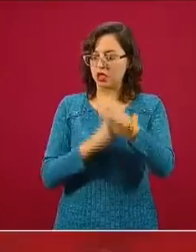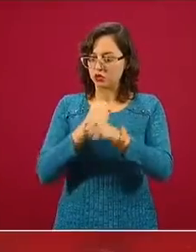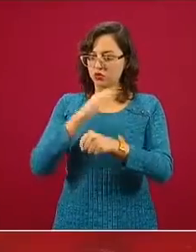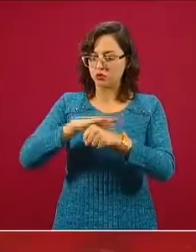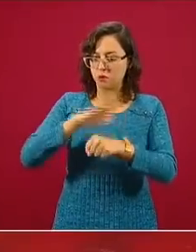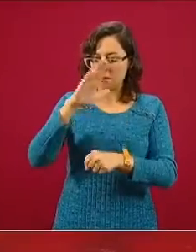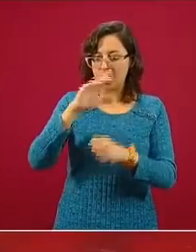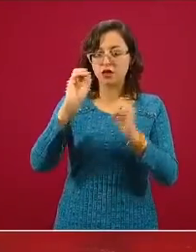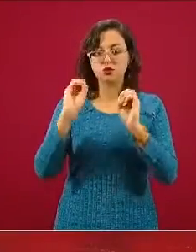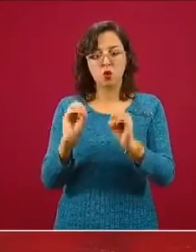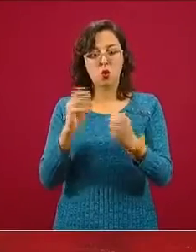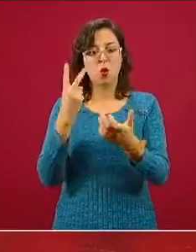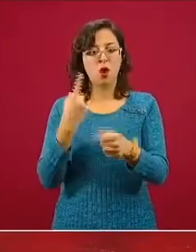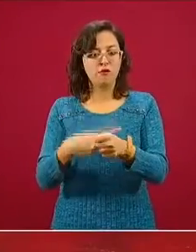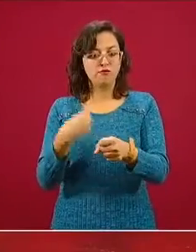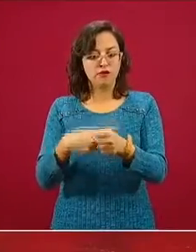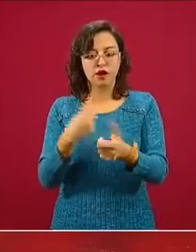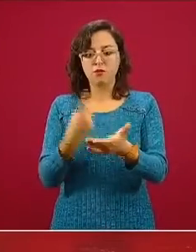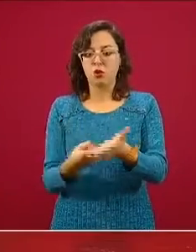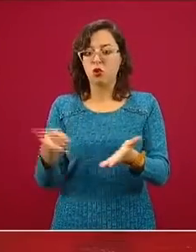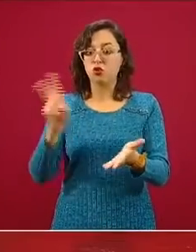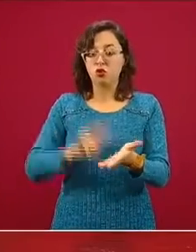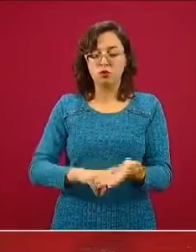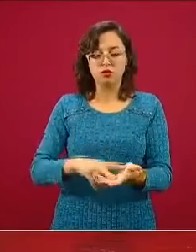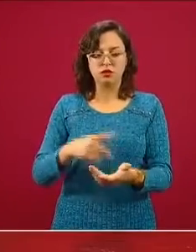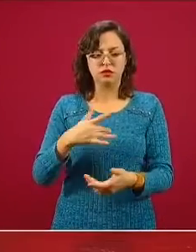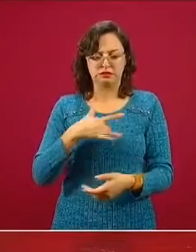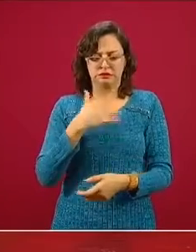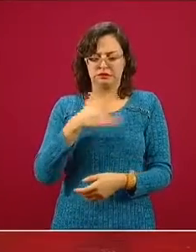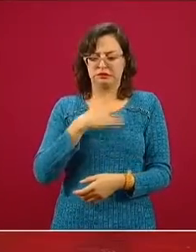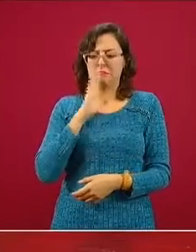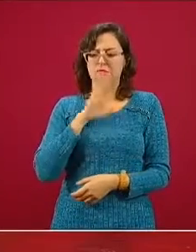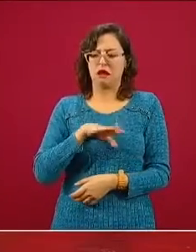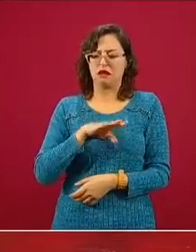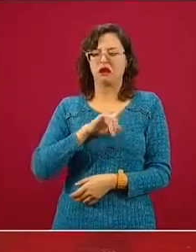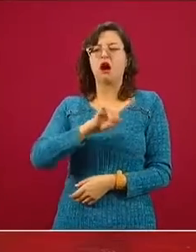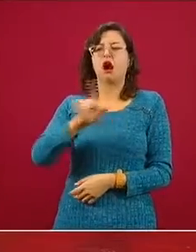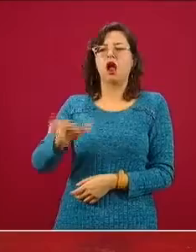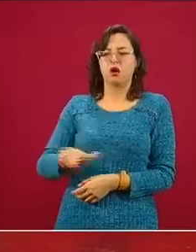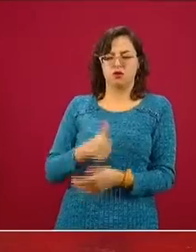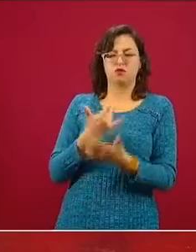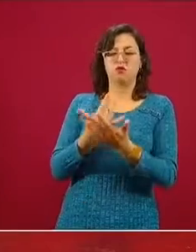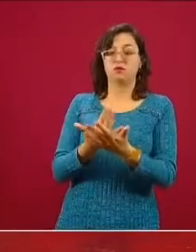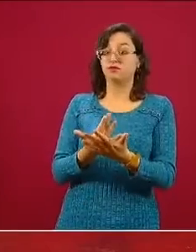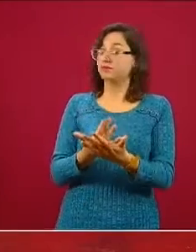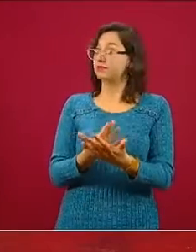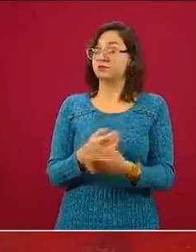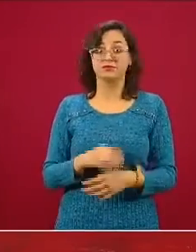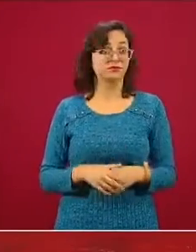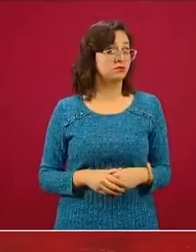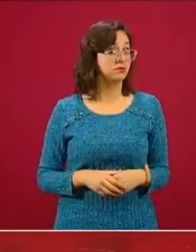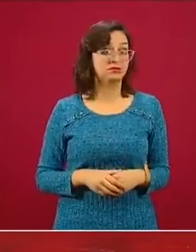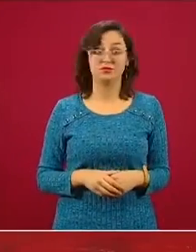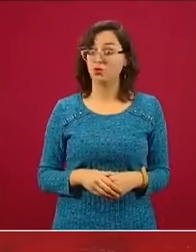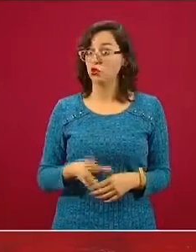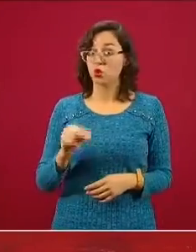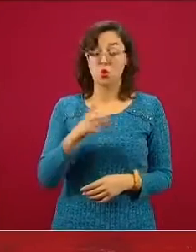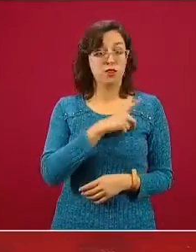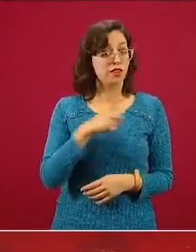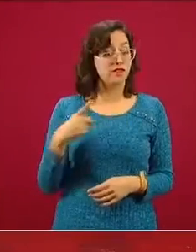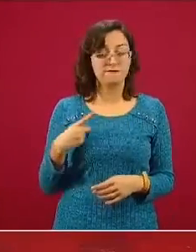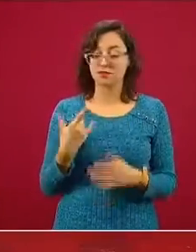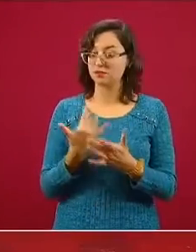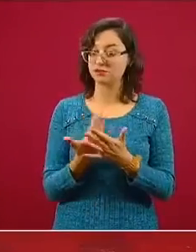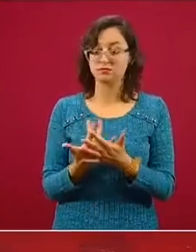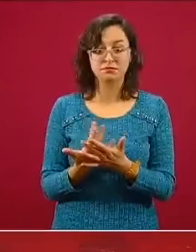o que tiene las condiciones de riesgo que hemos mencionado varias veces. Que no se espere quiere decir que busque atención médica,